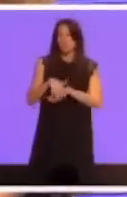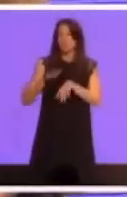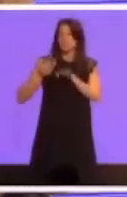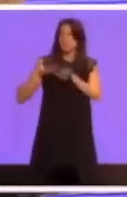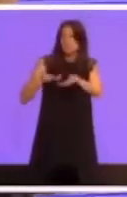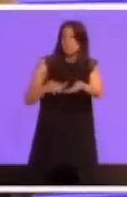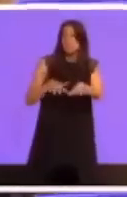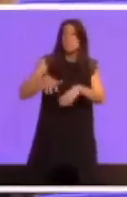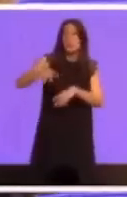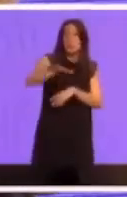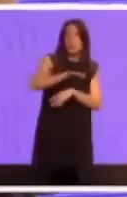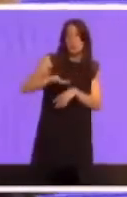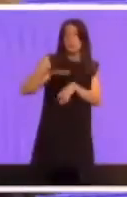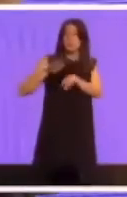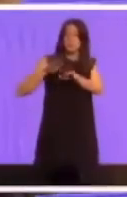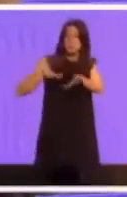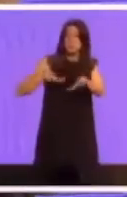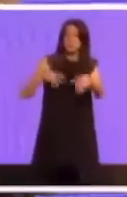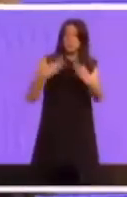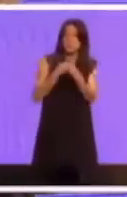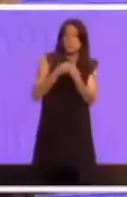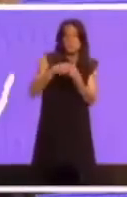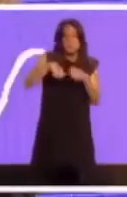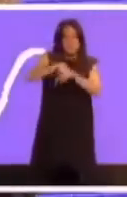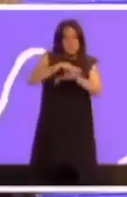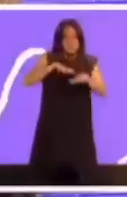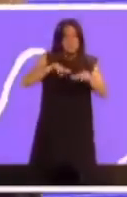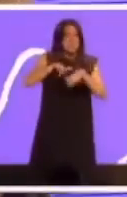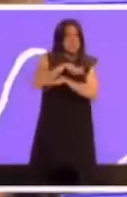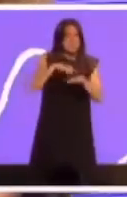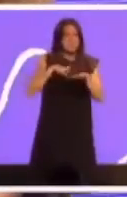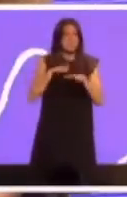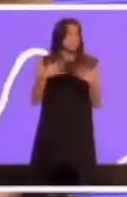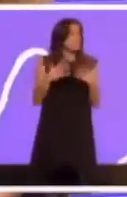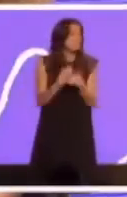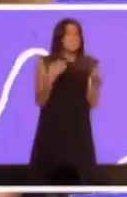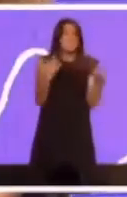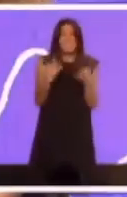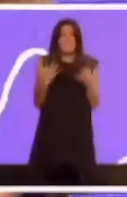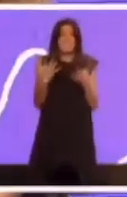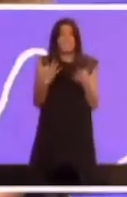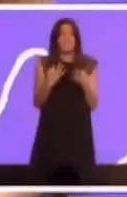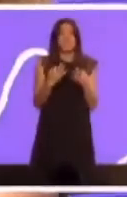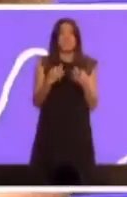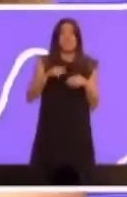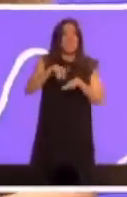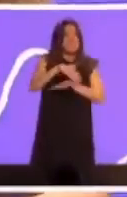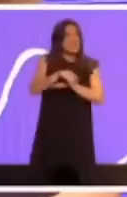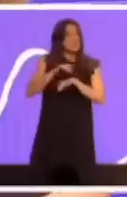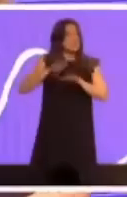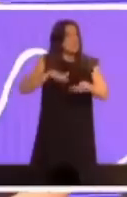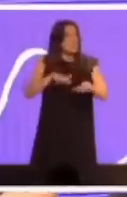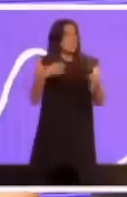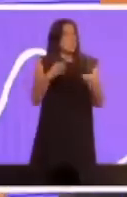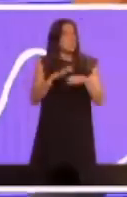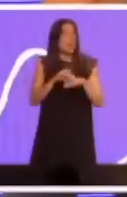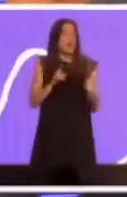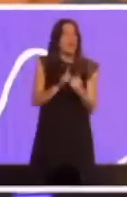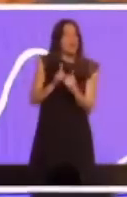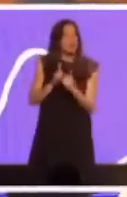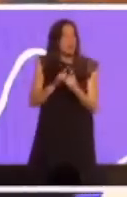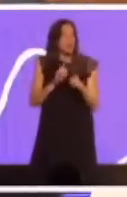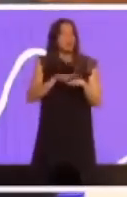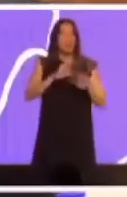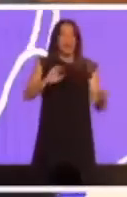y las plazas de nuestro país tenemos que desbordar las calles para encontrarnos para acuerparnos